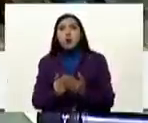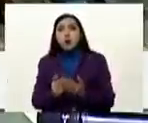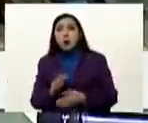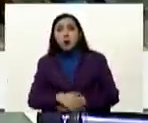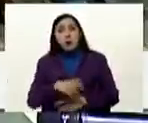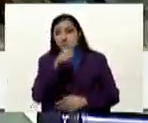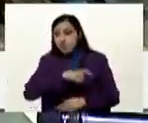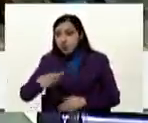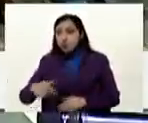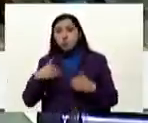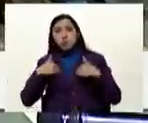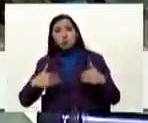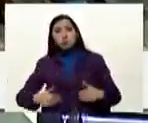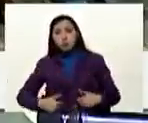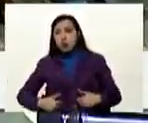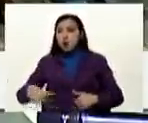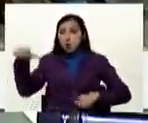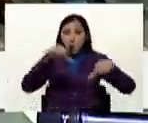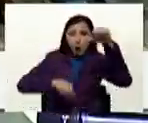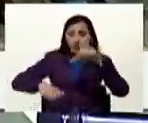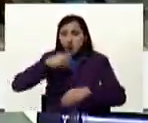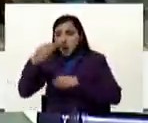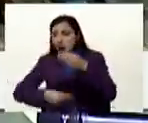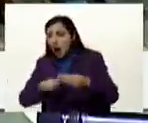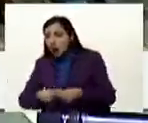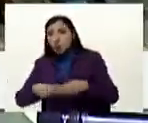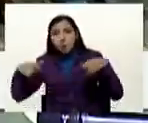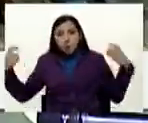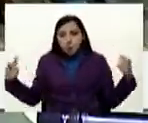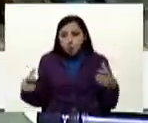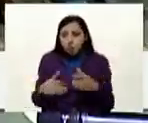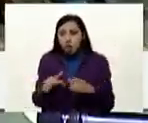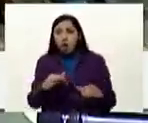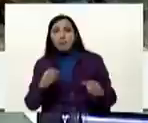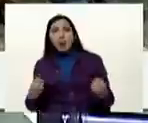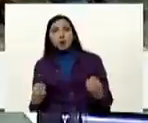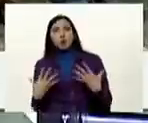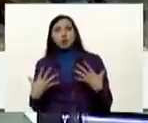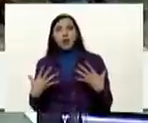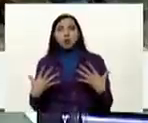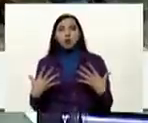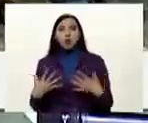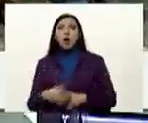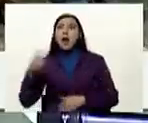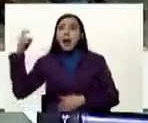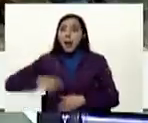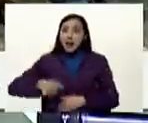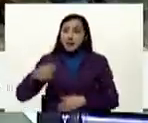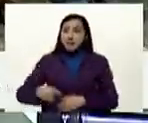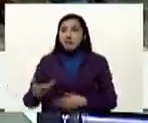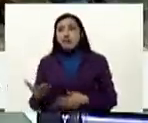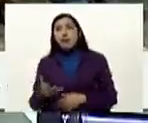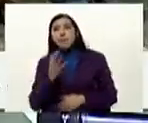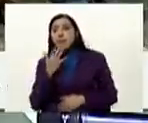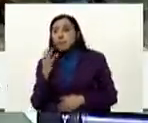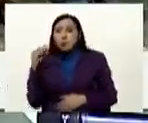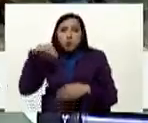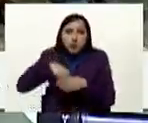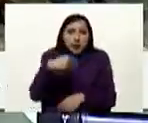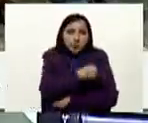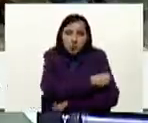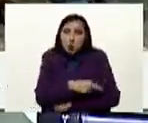humanos muestran una importante reducción de la carga viral, la reducción en la necesidad de hospitalización y